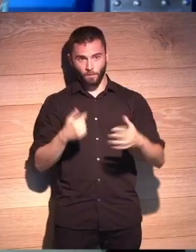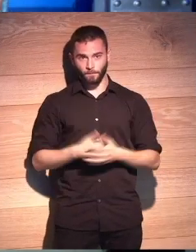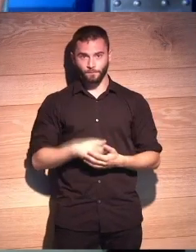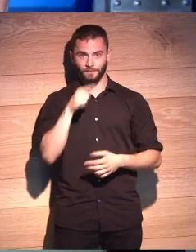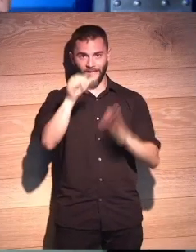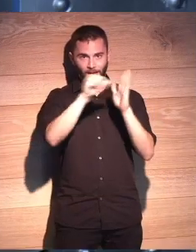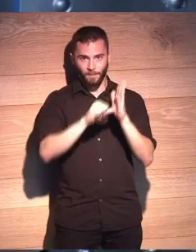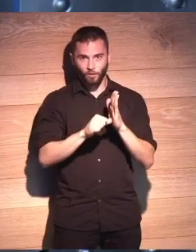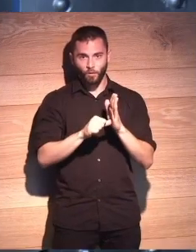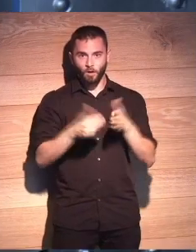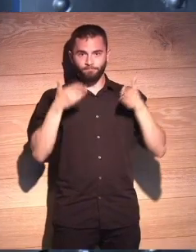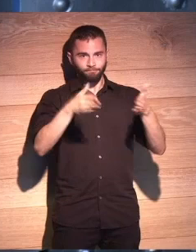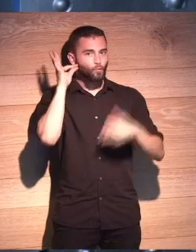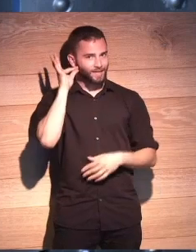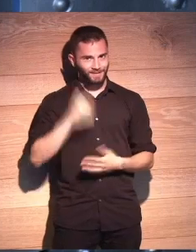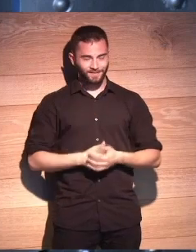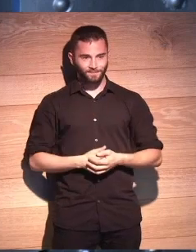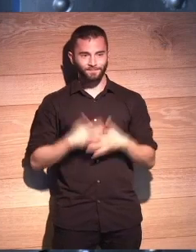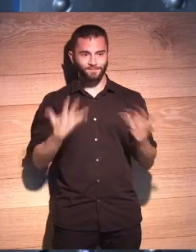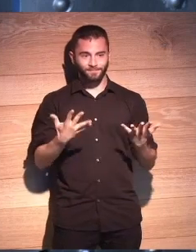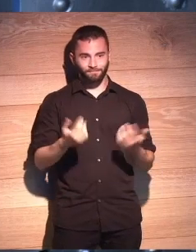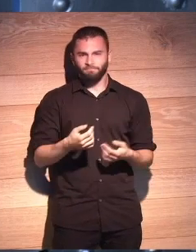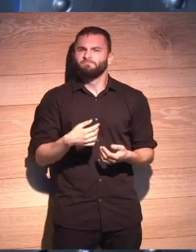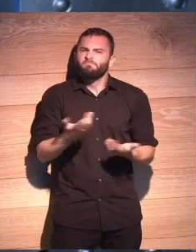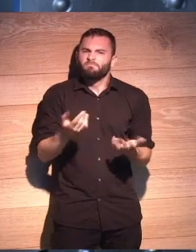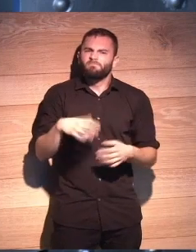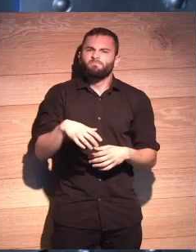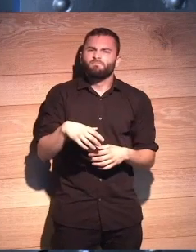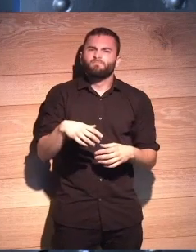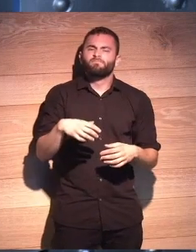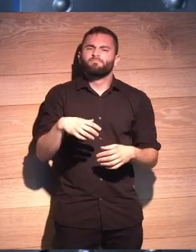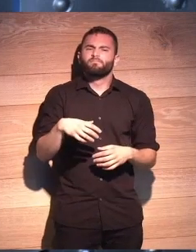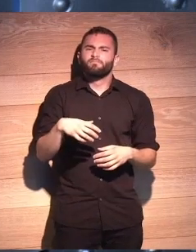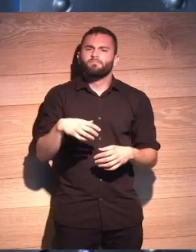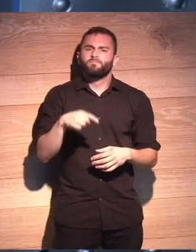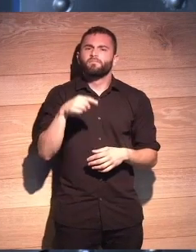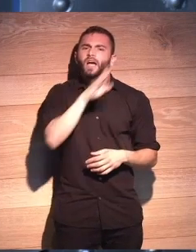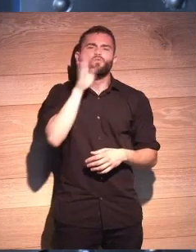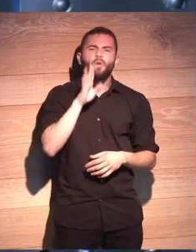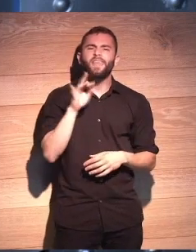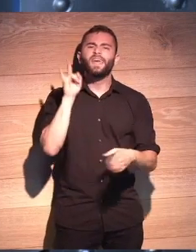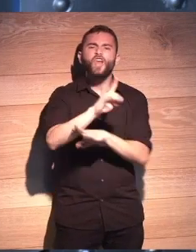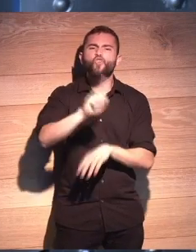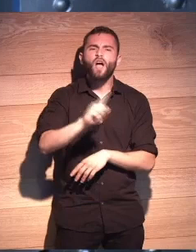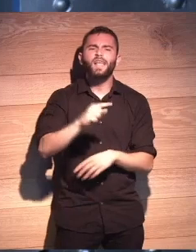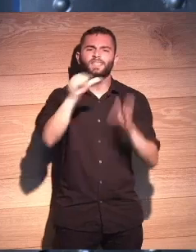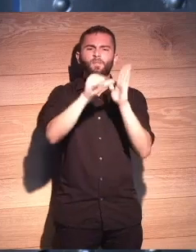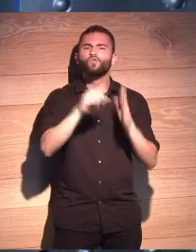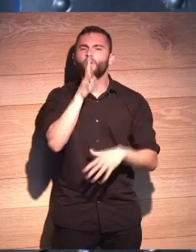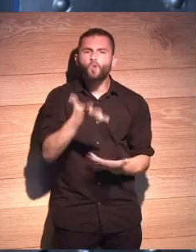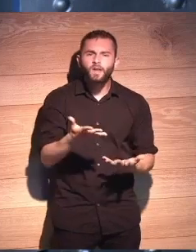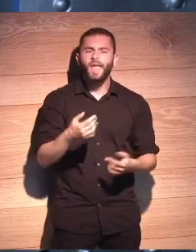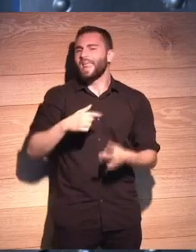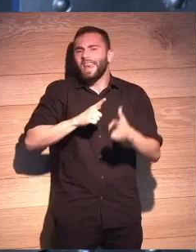Este es el capítulo que dedico a las mujeres. Y diréis, ¿por qué el capítulo se llama No engañes a tu madre? Llega tan lejos